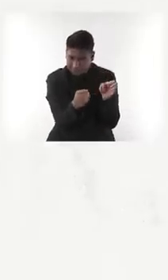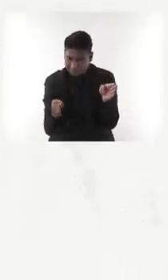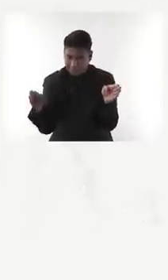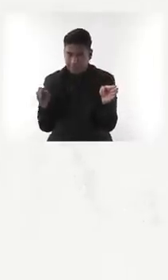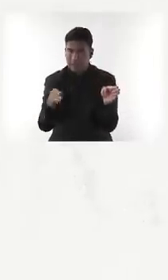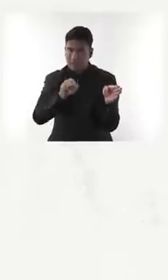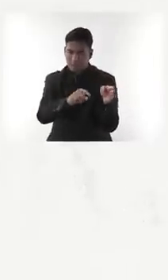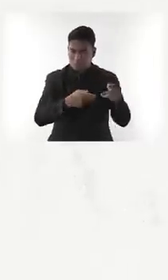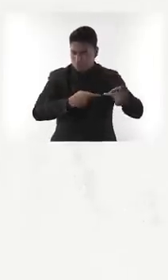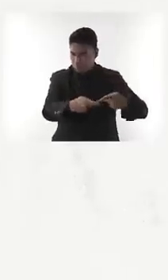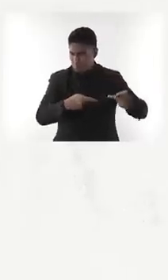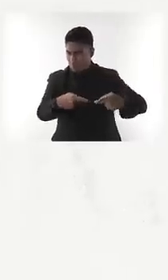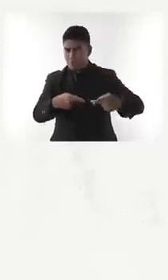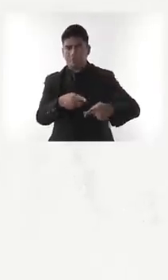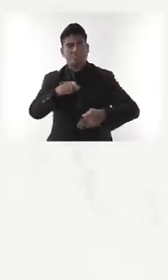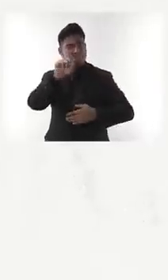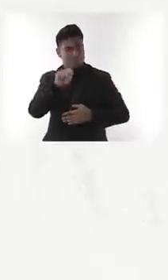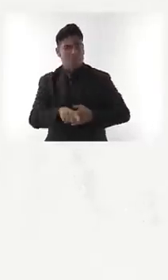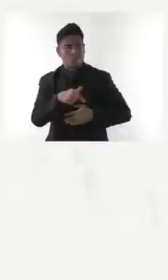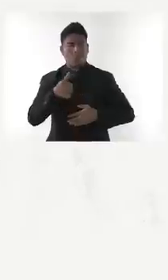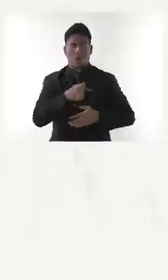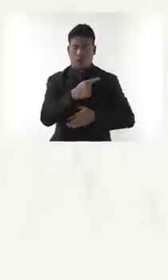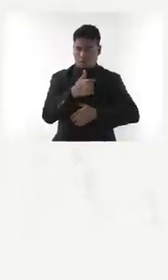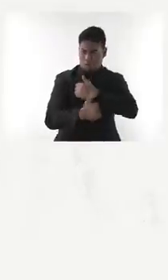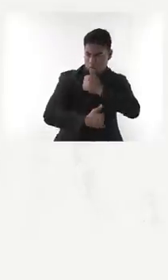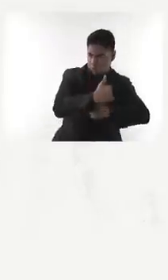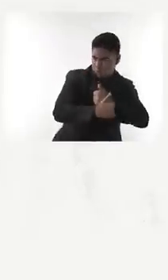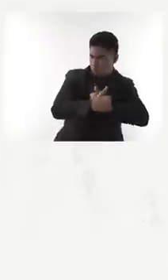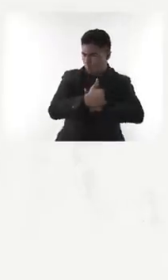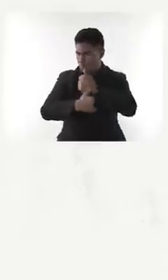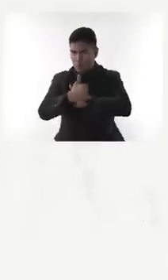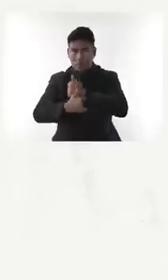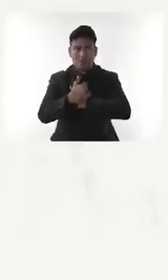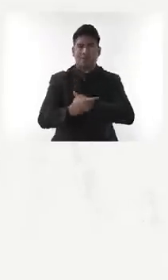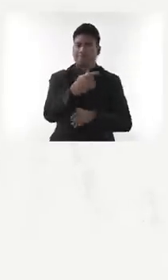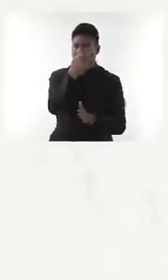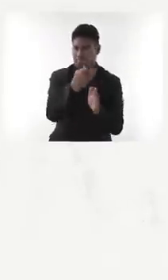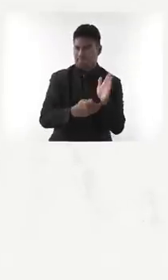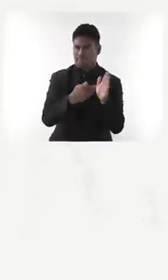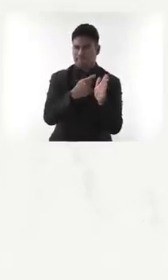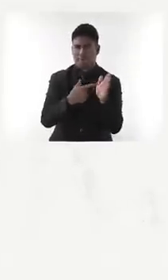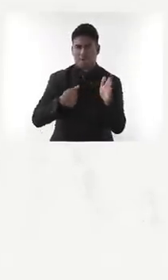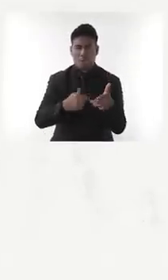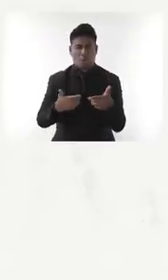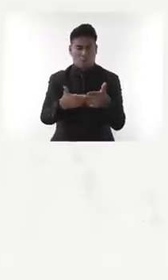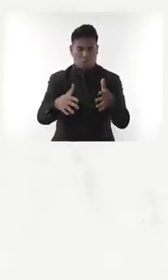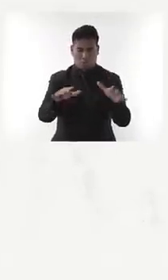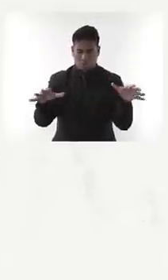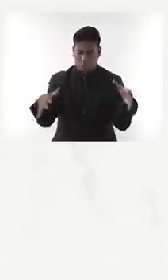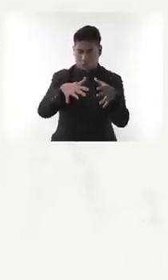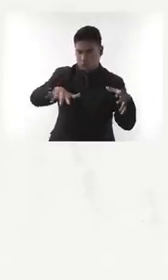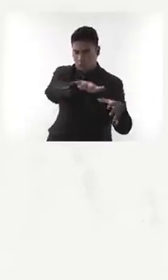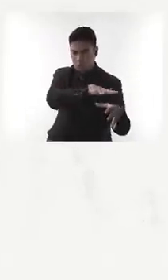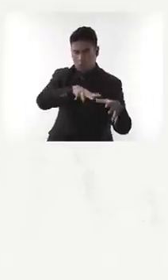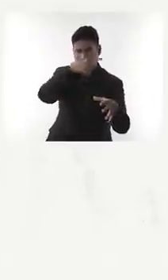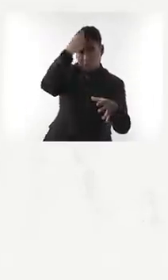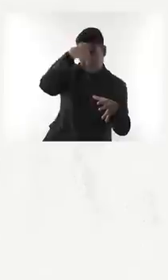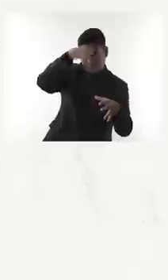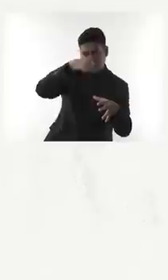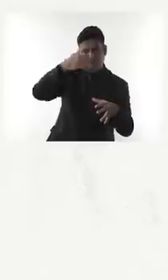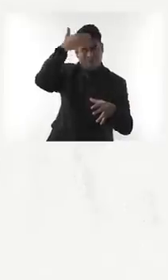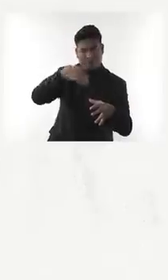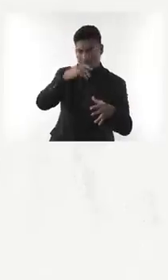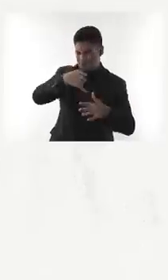así como durante las competencias. Nos faltó contar con un cuerpo técnico que conozca a profundidad al jugador